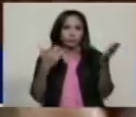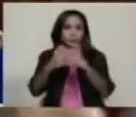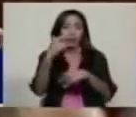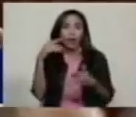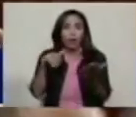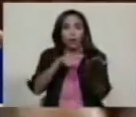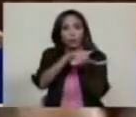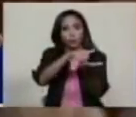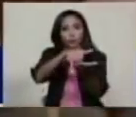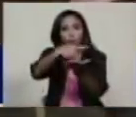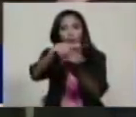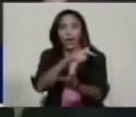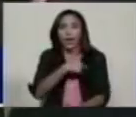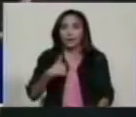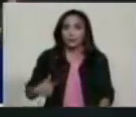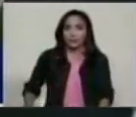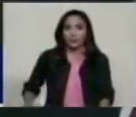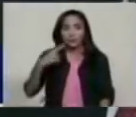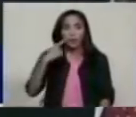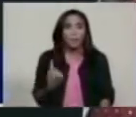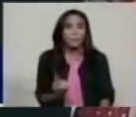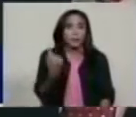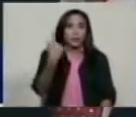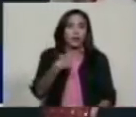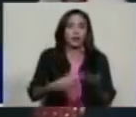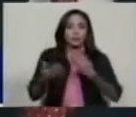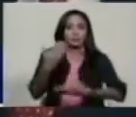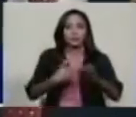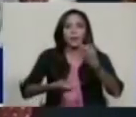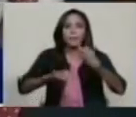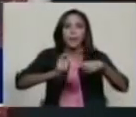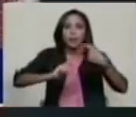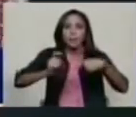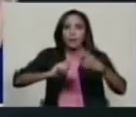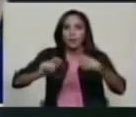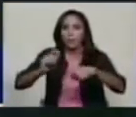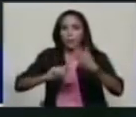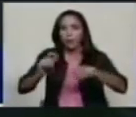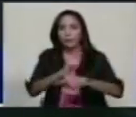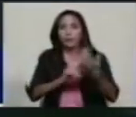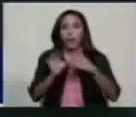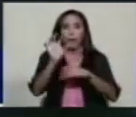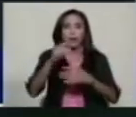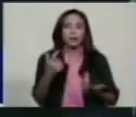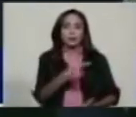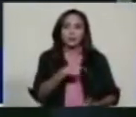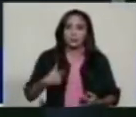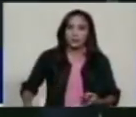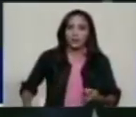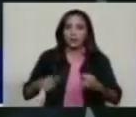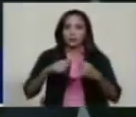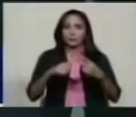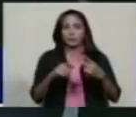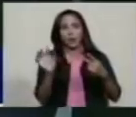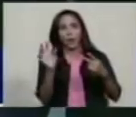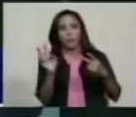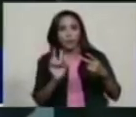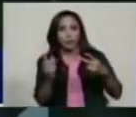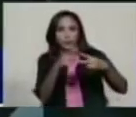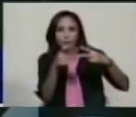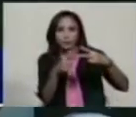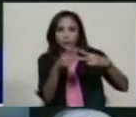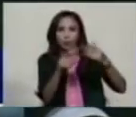a participar en la primera exposición de importación. China y Venezuela somos amigos, socios